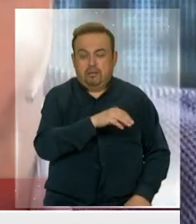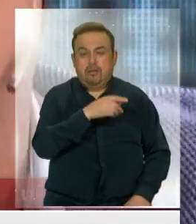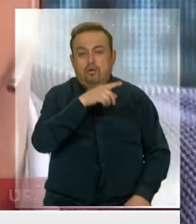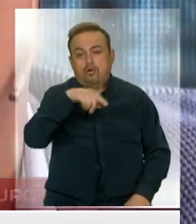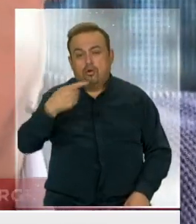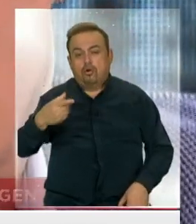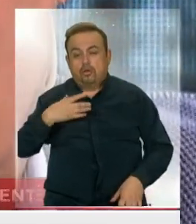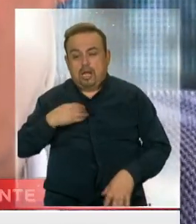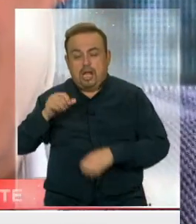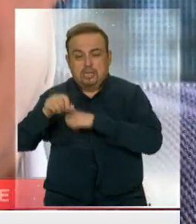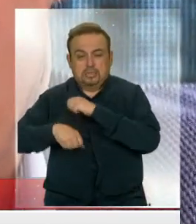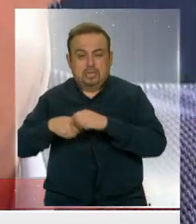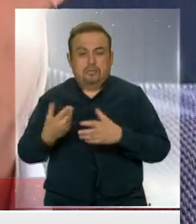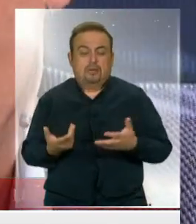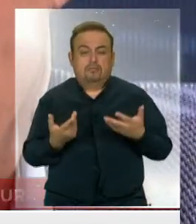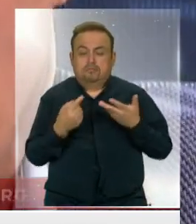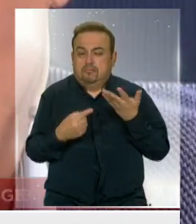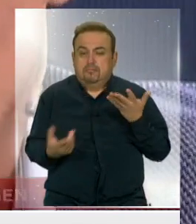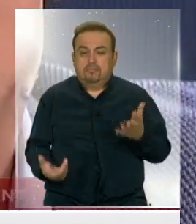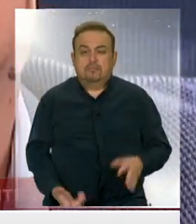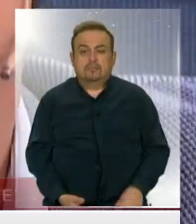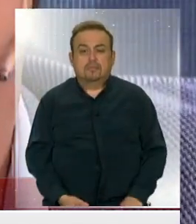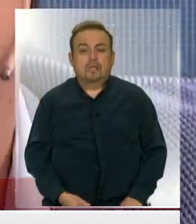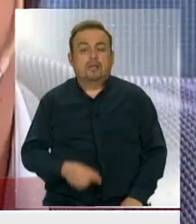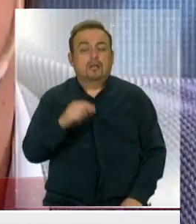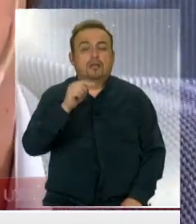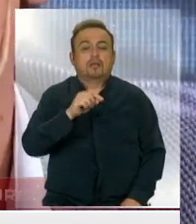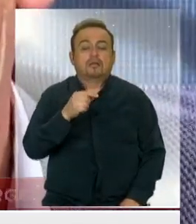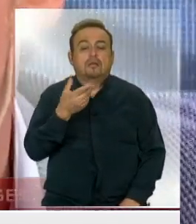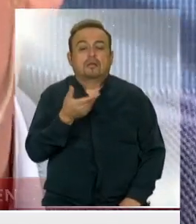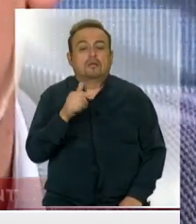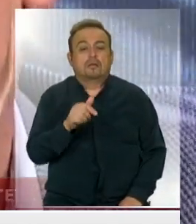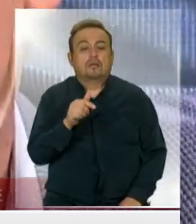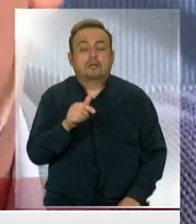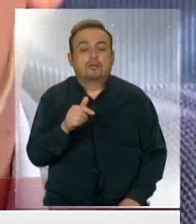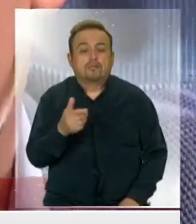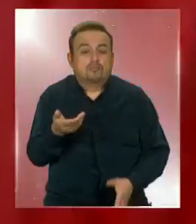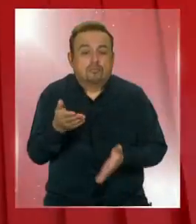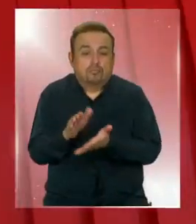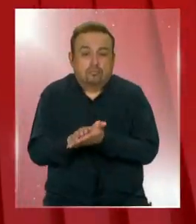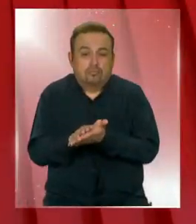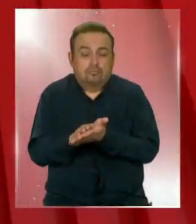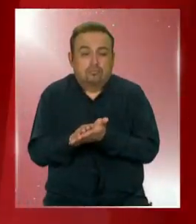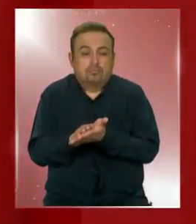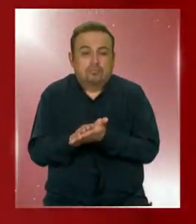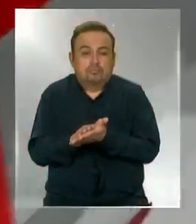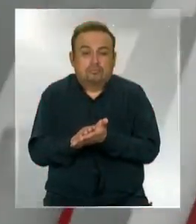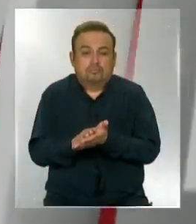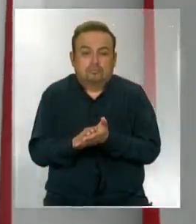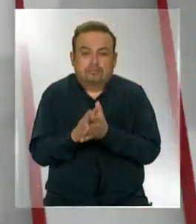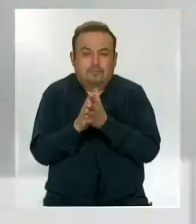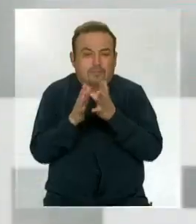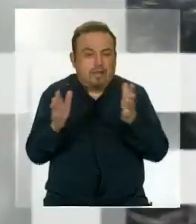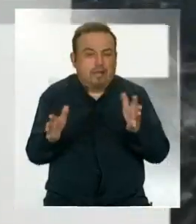los otros hijos. Hoy está por arriba el hecho de que se fue el más grande...